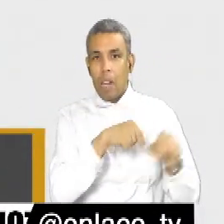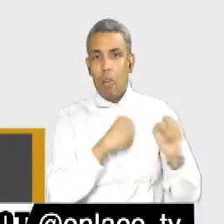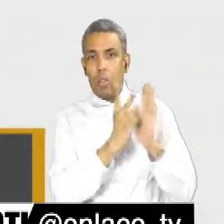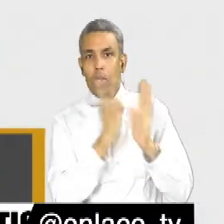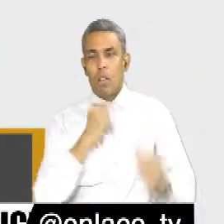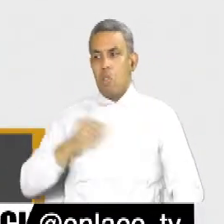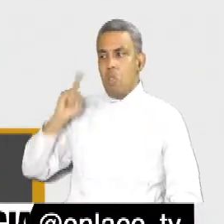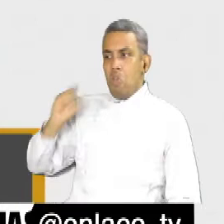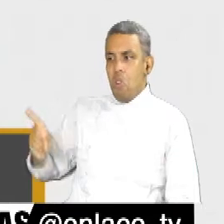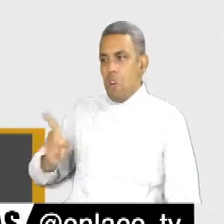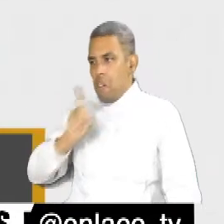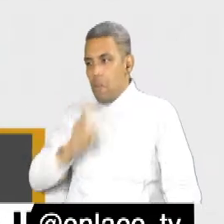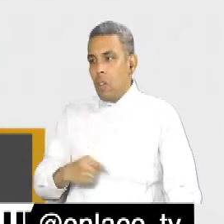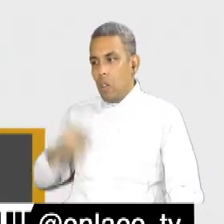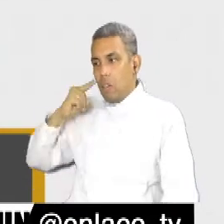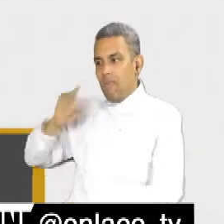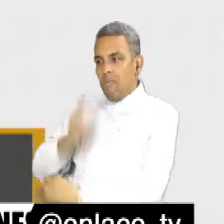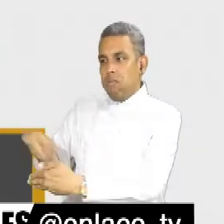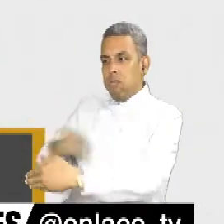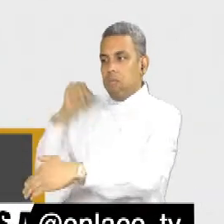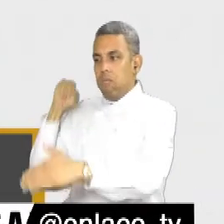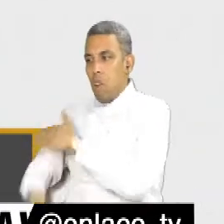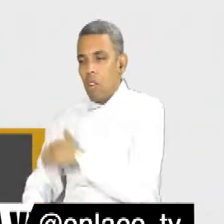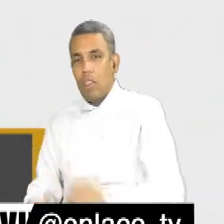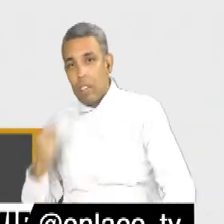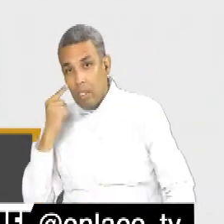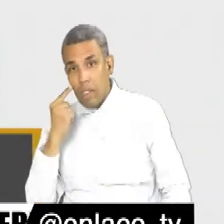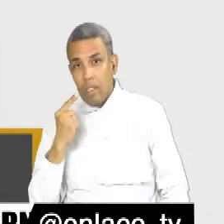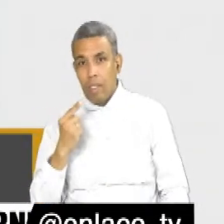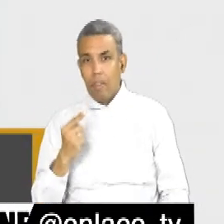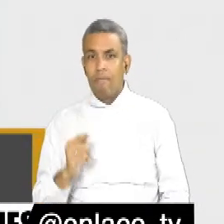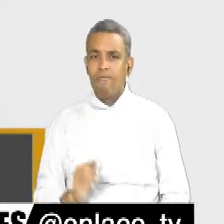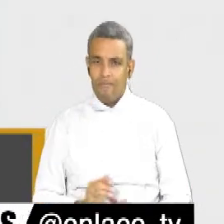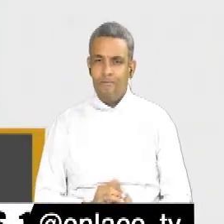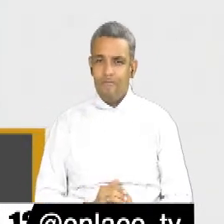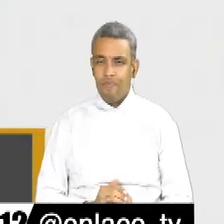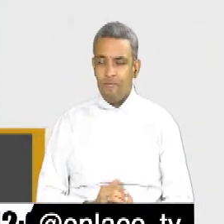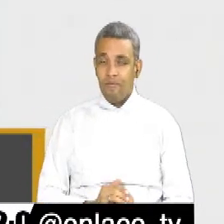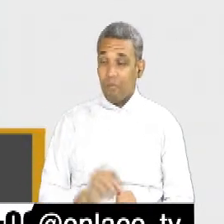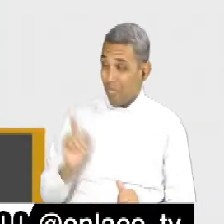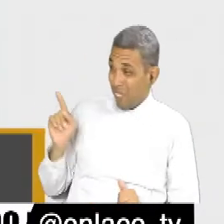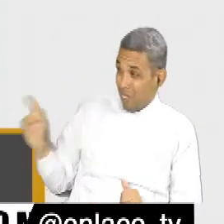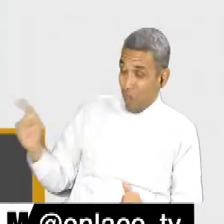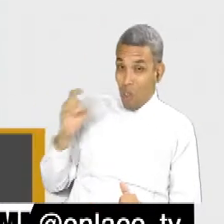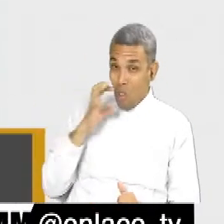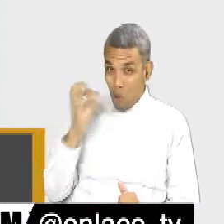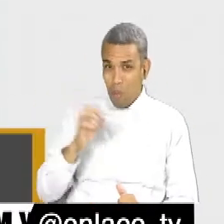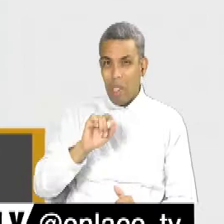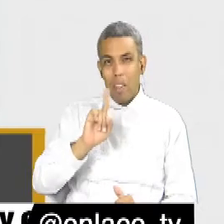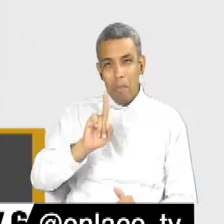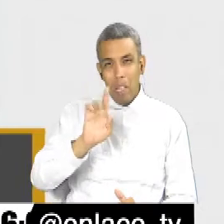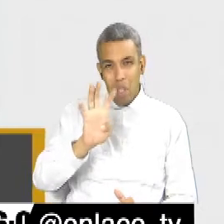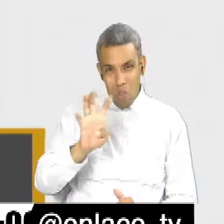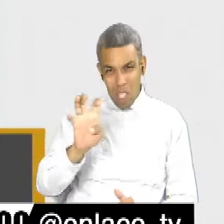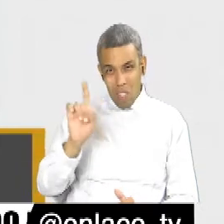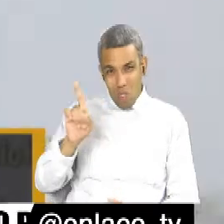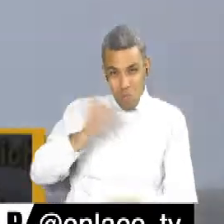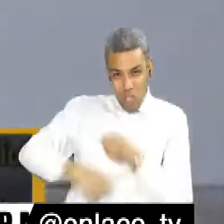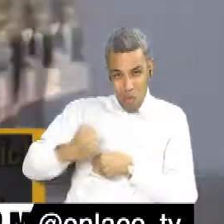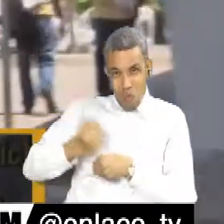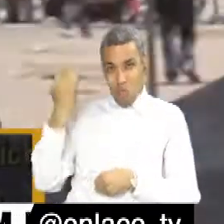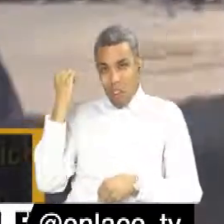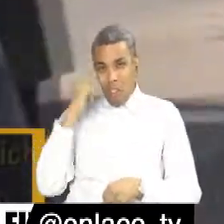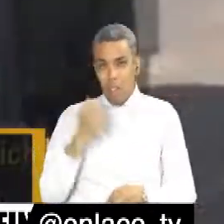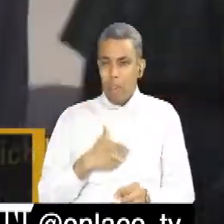secretario de Obras Públicas de Barranca Bermeja. Este hombre fue asesinado el 5 de abril de 1991. En ese entonces,